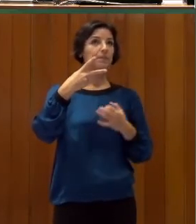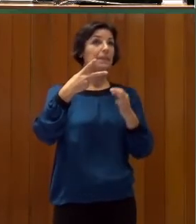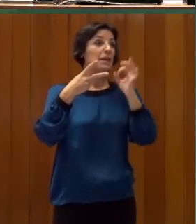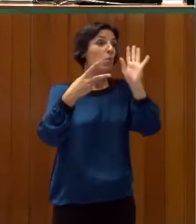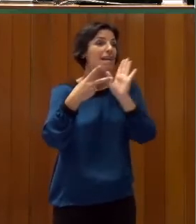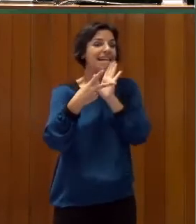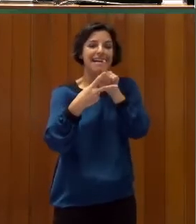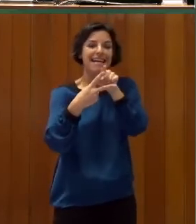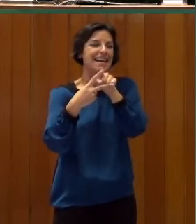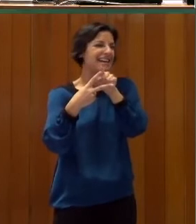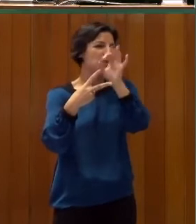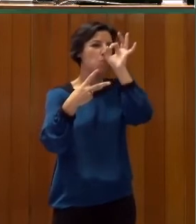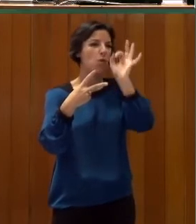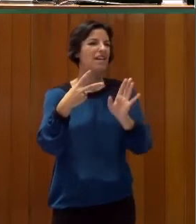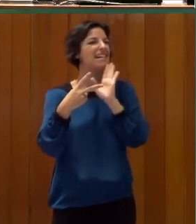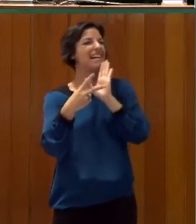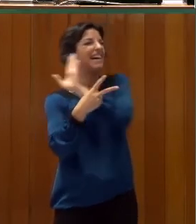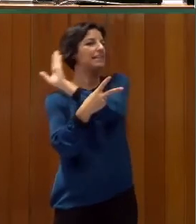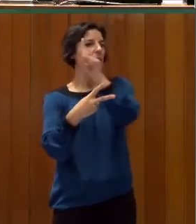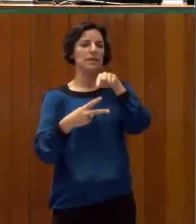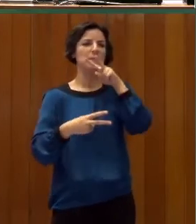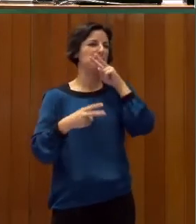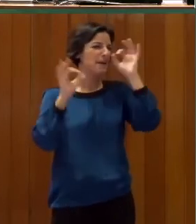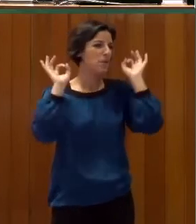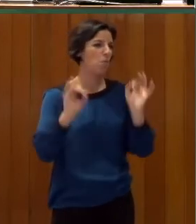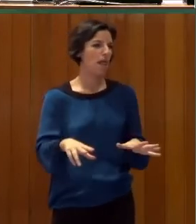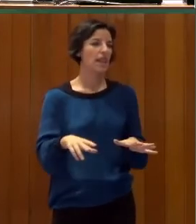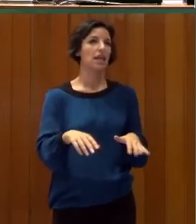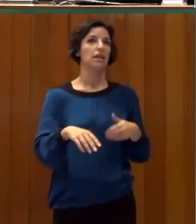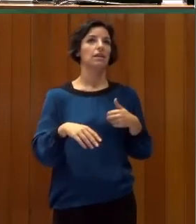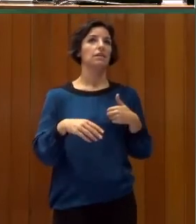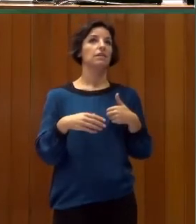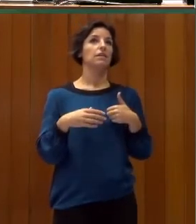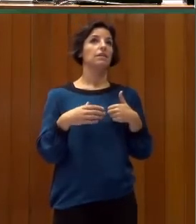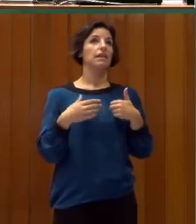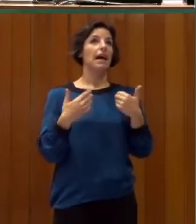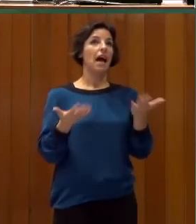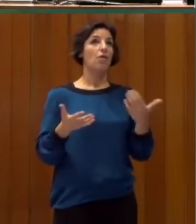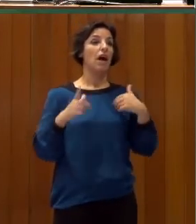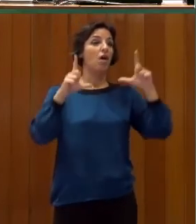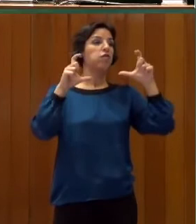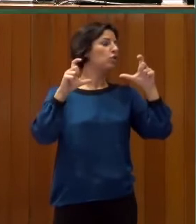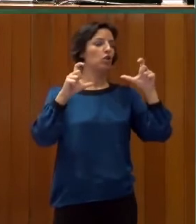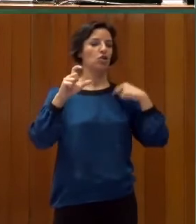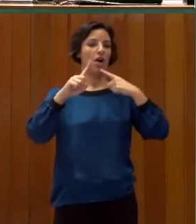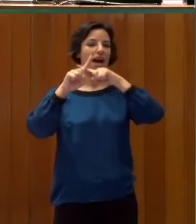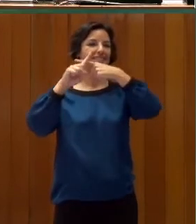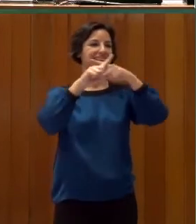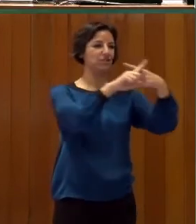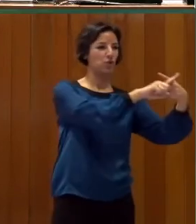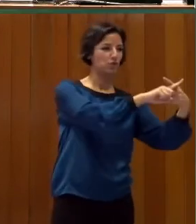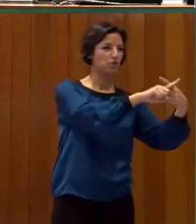exactamente igual al Stroop verbal. Se presentan como estímulo el grupo de asteriscos, ¿vale? Aquí tiene